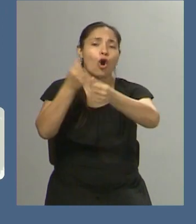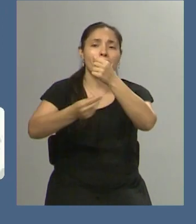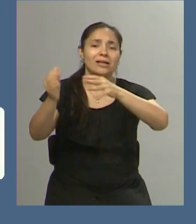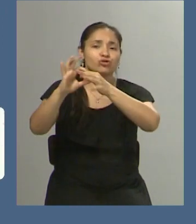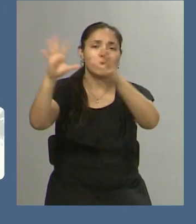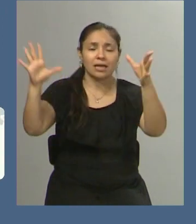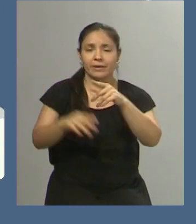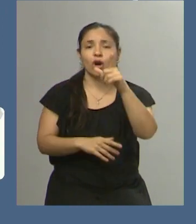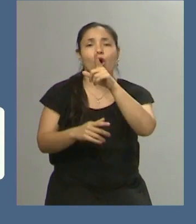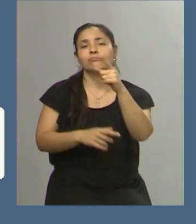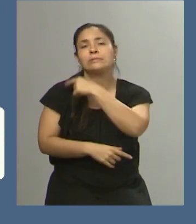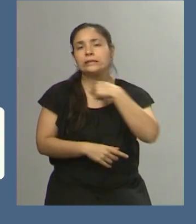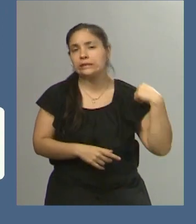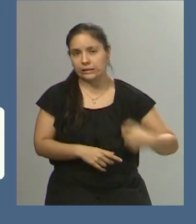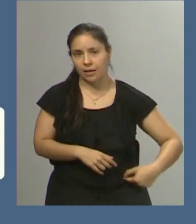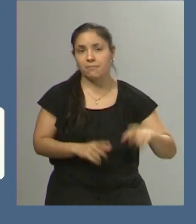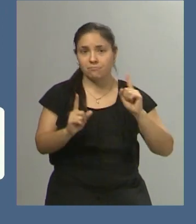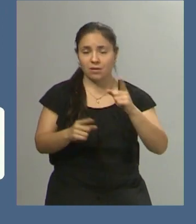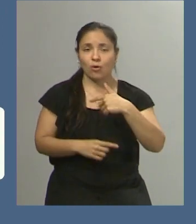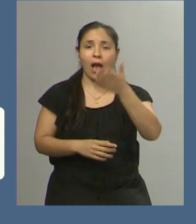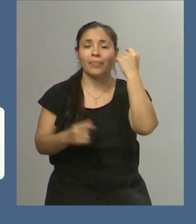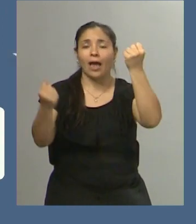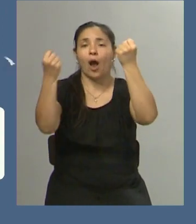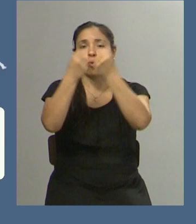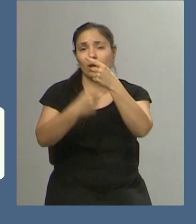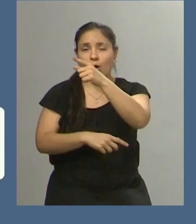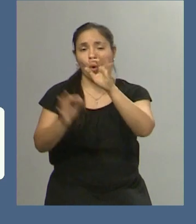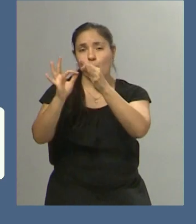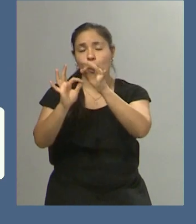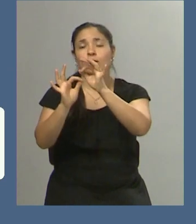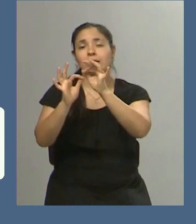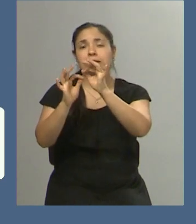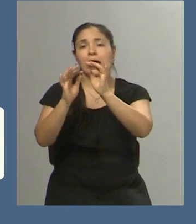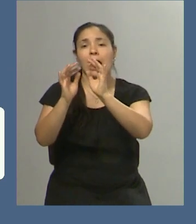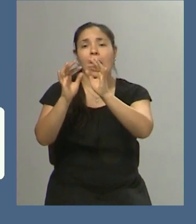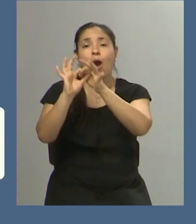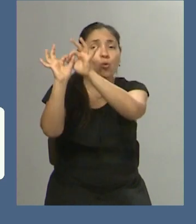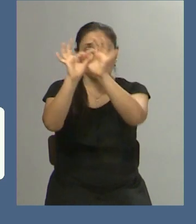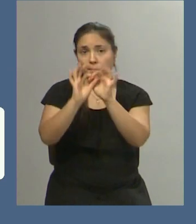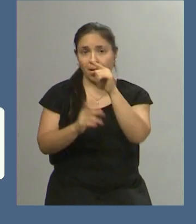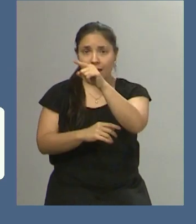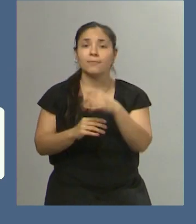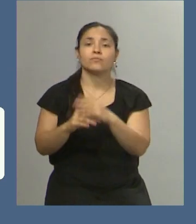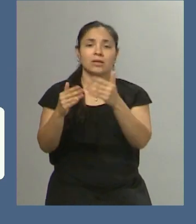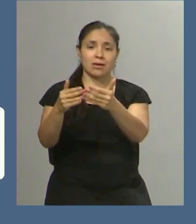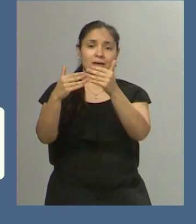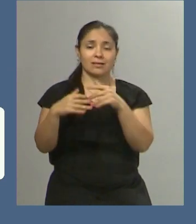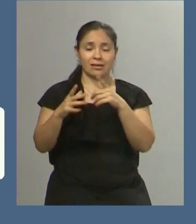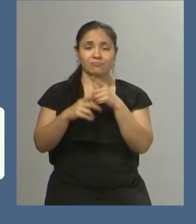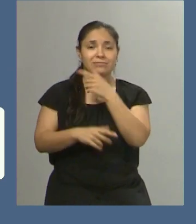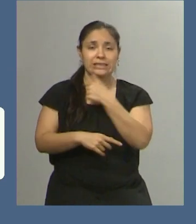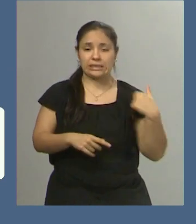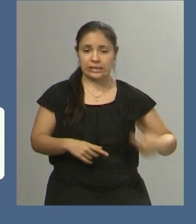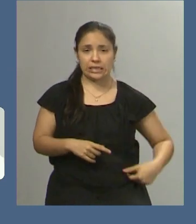que el acuerdo con la Unión Europea, las negociaciones o las posibilidades de hacer una firma de un acuerdo con China fueron muy dilatadas. ¿A qué